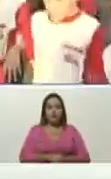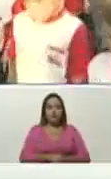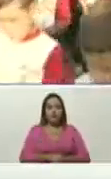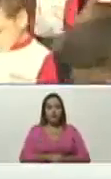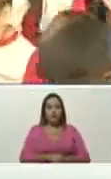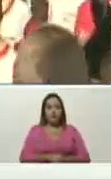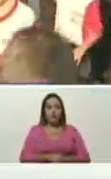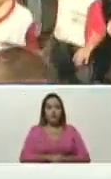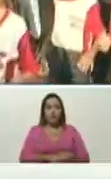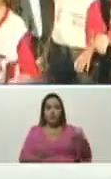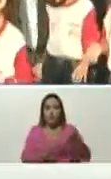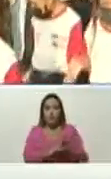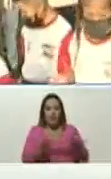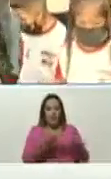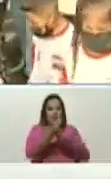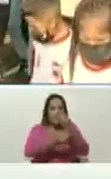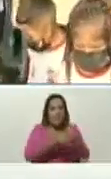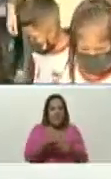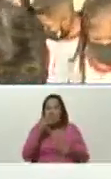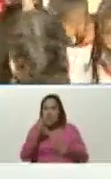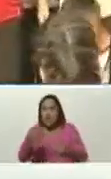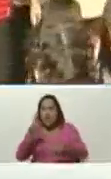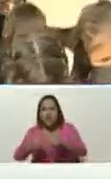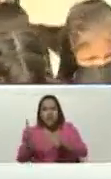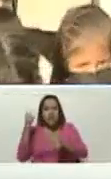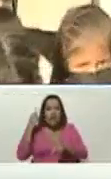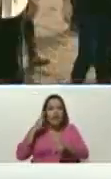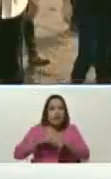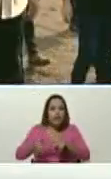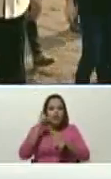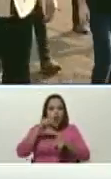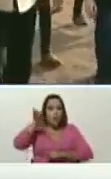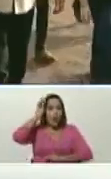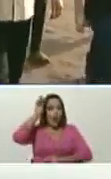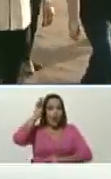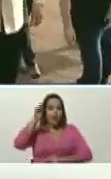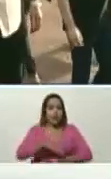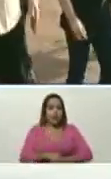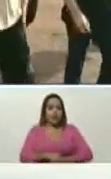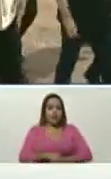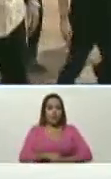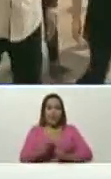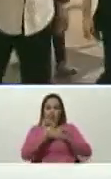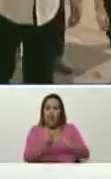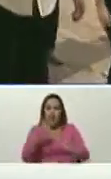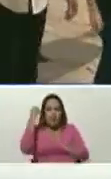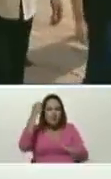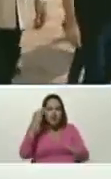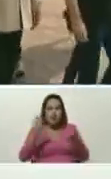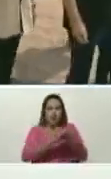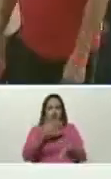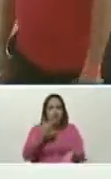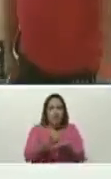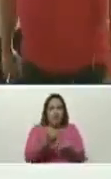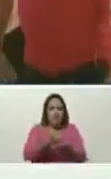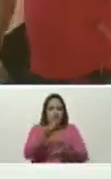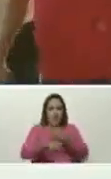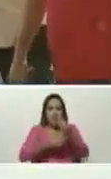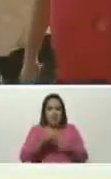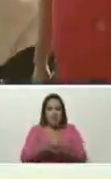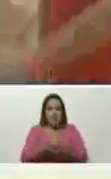en lo que hicieron y dijeron los niños, las niñas, la maestra. Queda uno pensando en los planteamientos que hizo